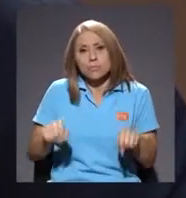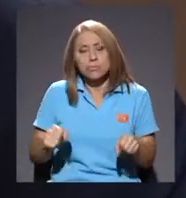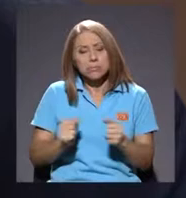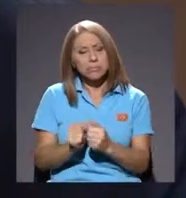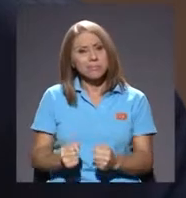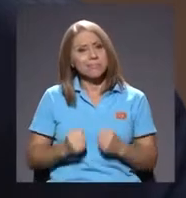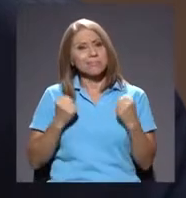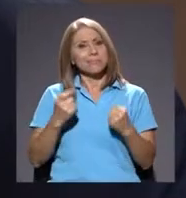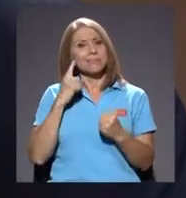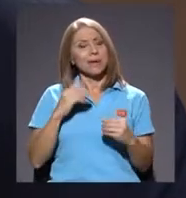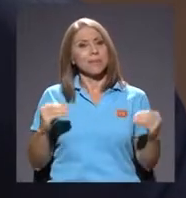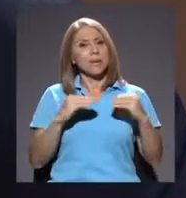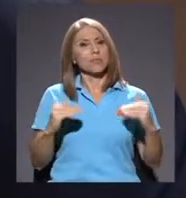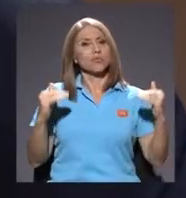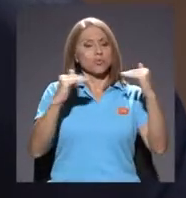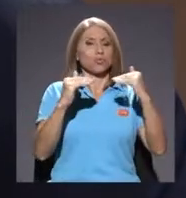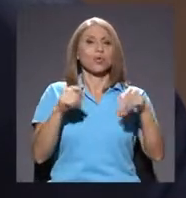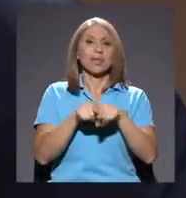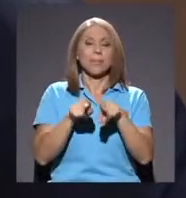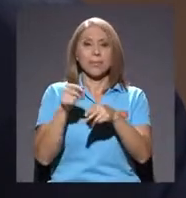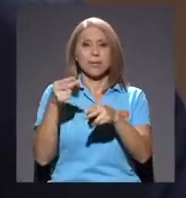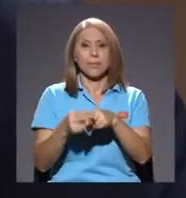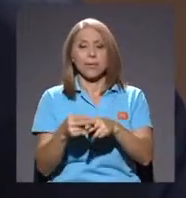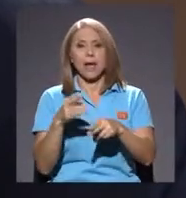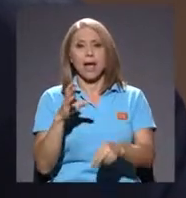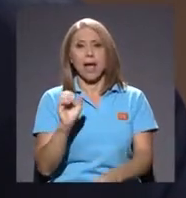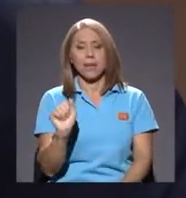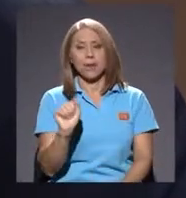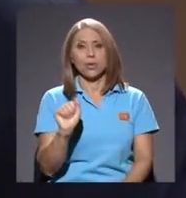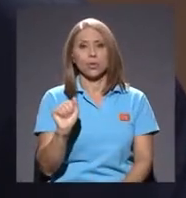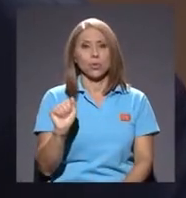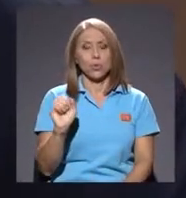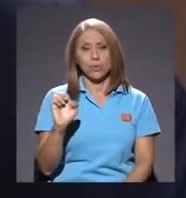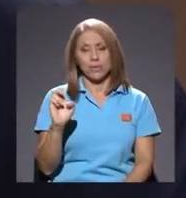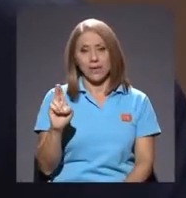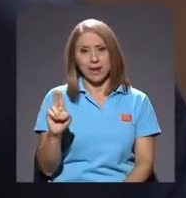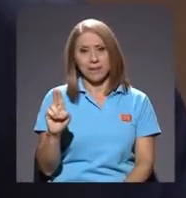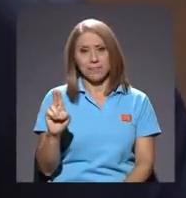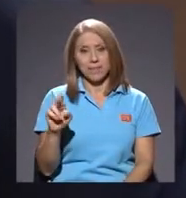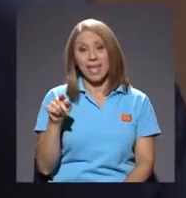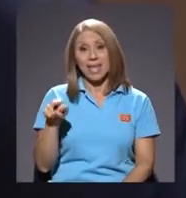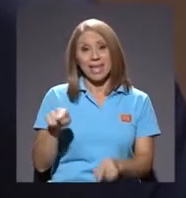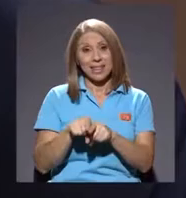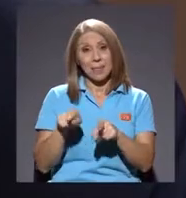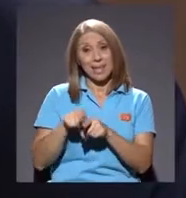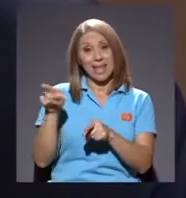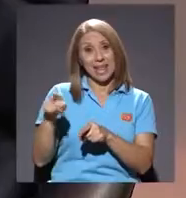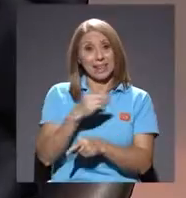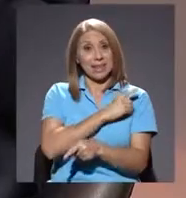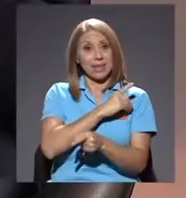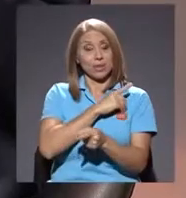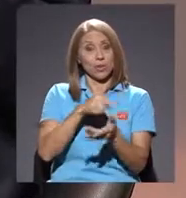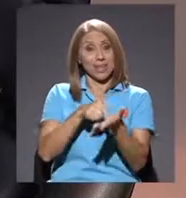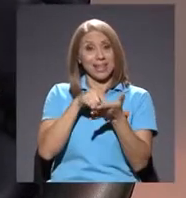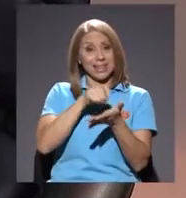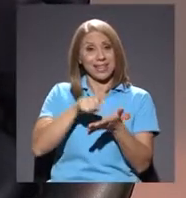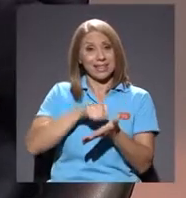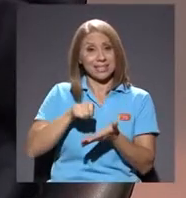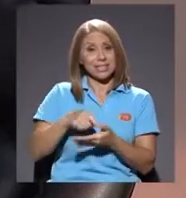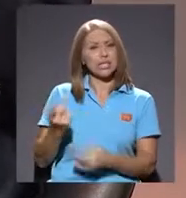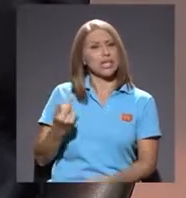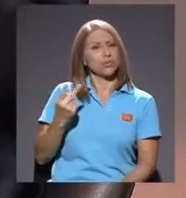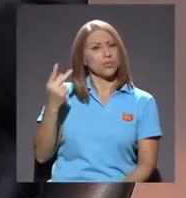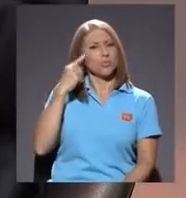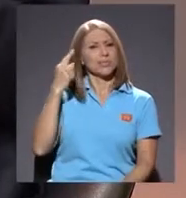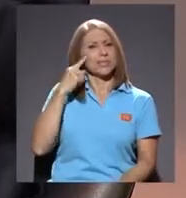hacerlo más justo y de alberto de vale que incluso cuando dirigió la tesis sobre los temas que estuvimos pensando si lo